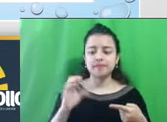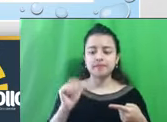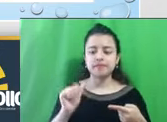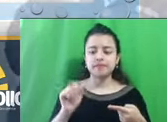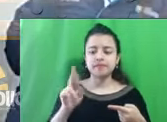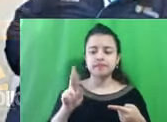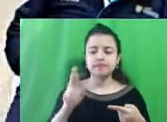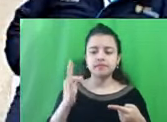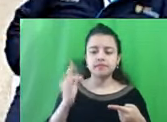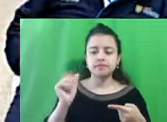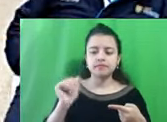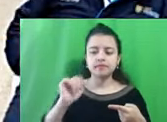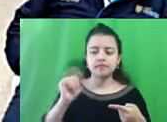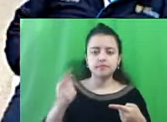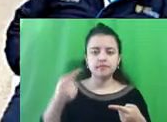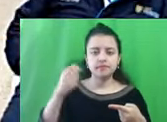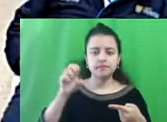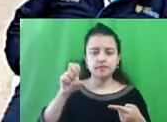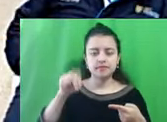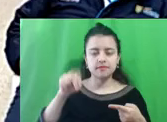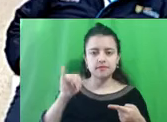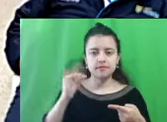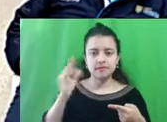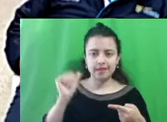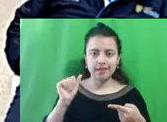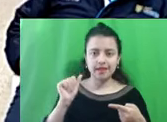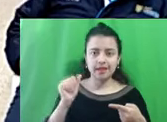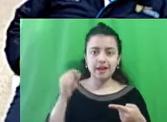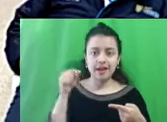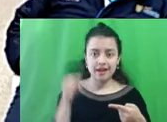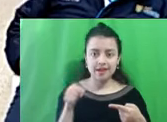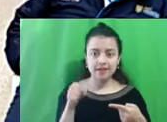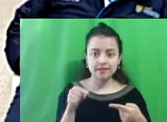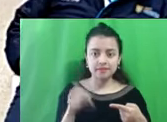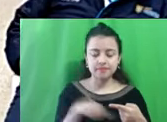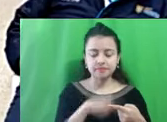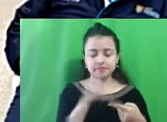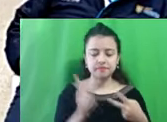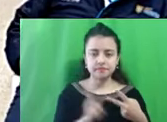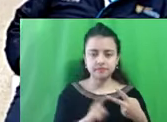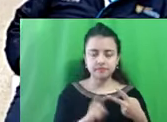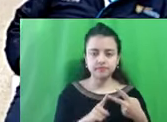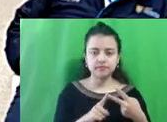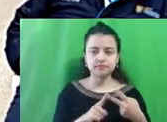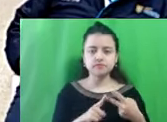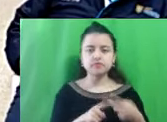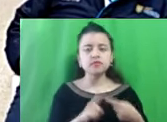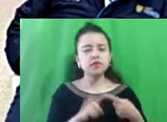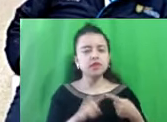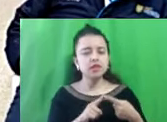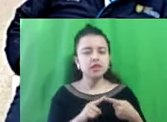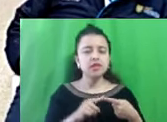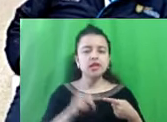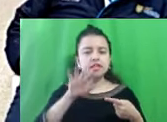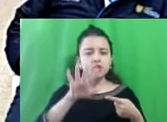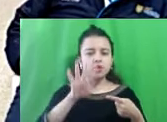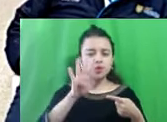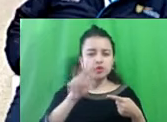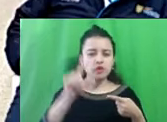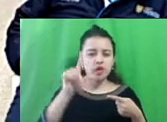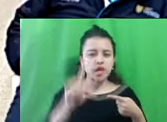94 litros por segundo. En este momento la primera etapa tiene un caudal de 54 litros por segundo. La obra civil ya está en